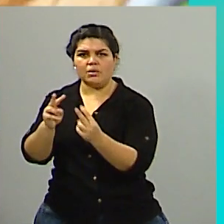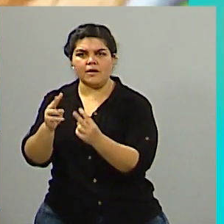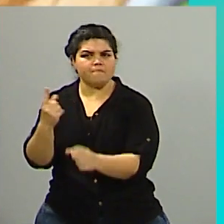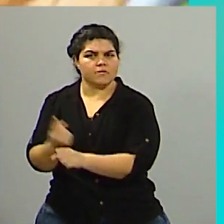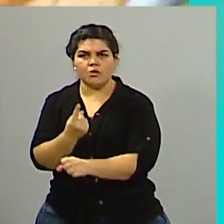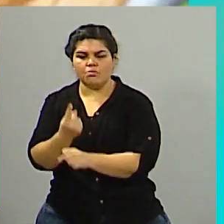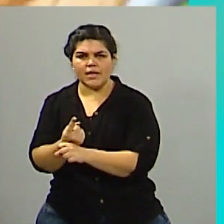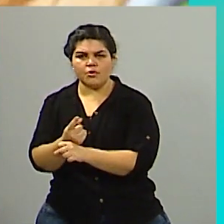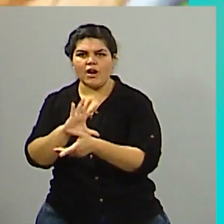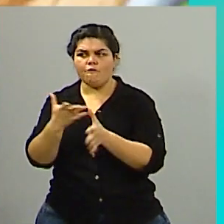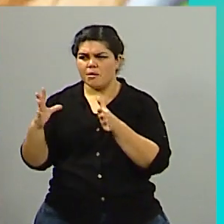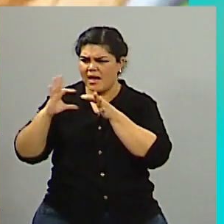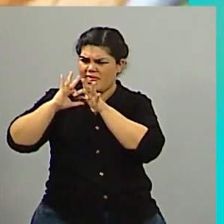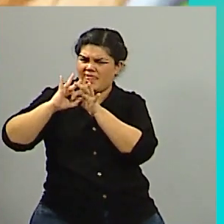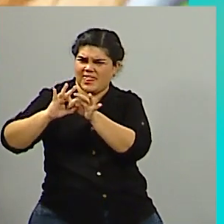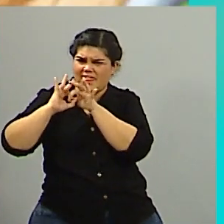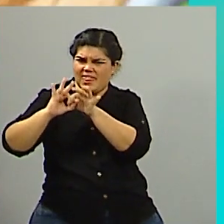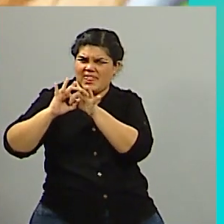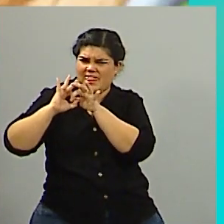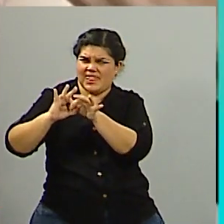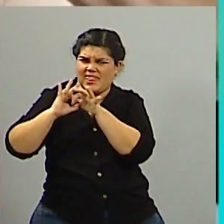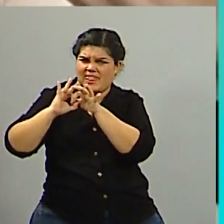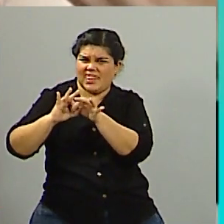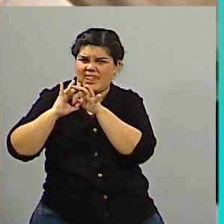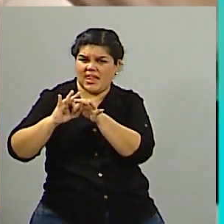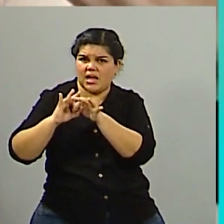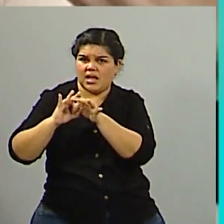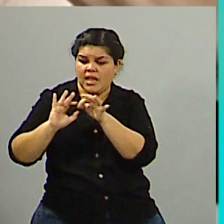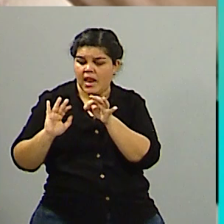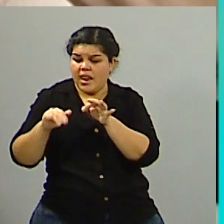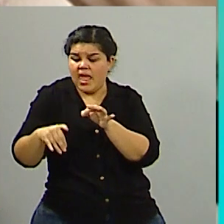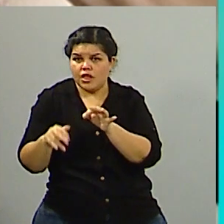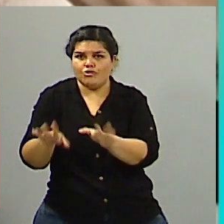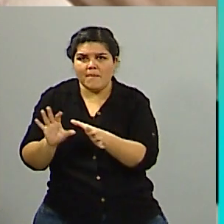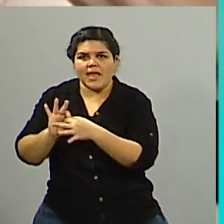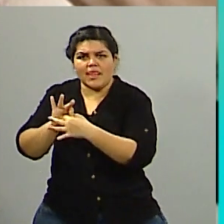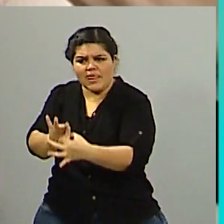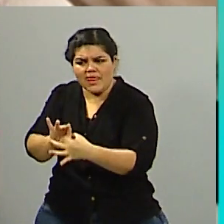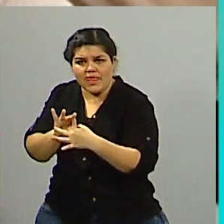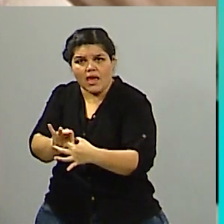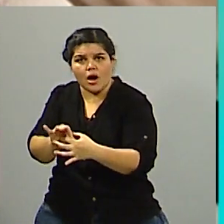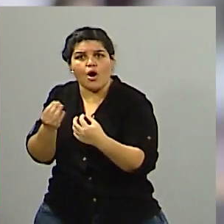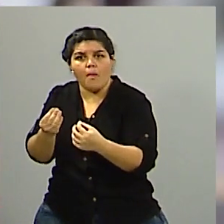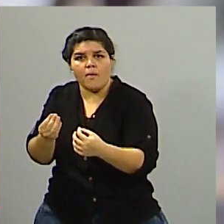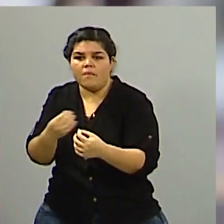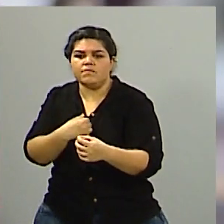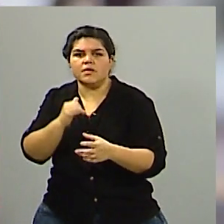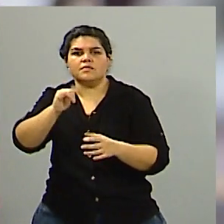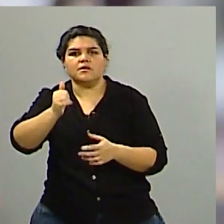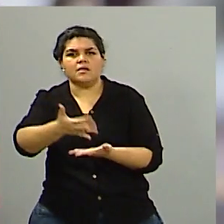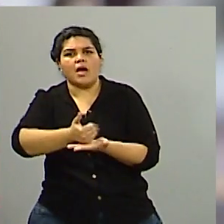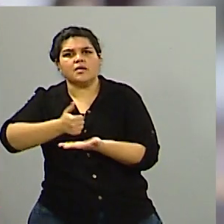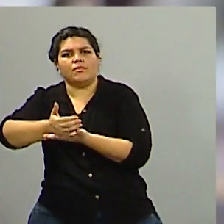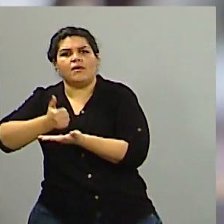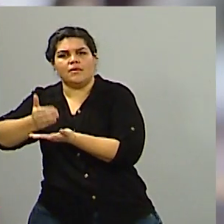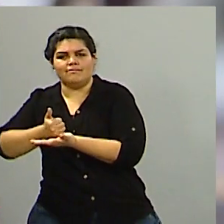ese vínculo de afecto con sus hijos y en transición con sus nietos. Pero bueno, es un